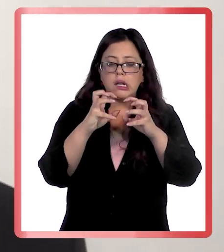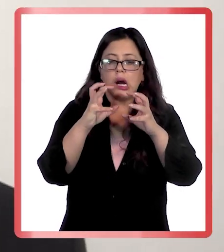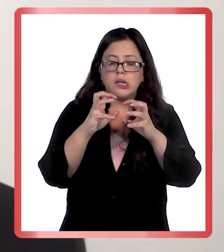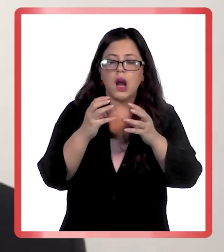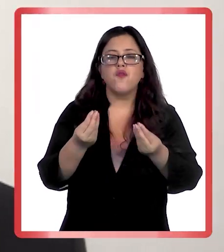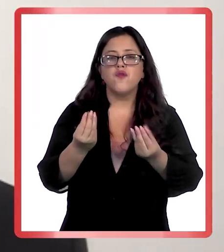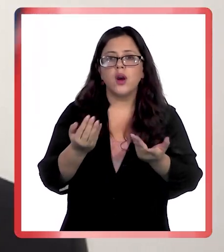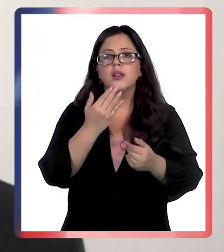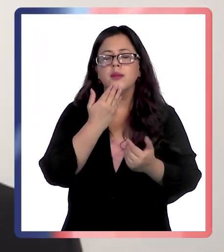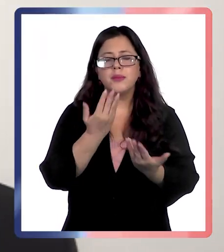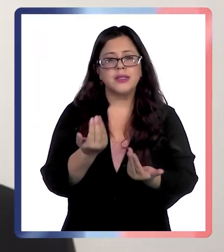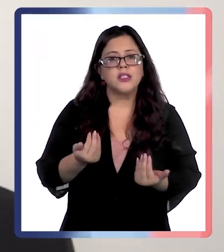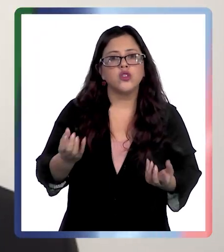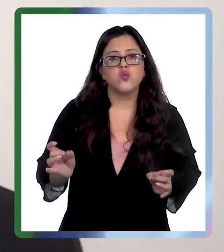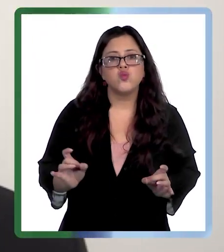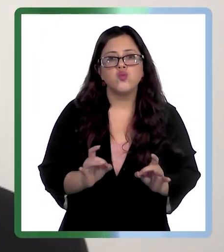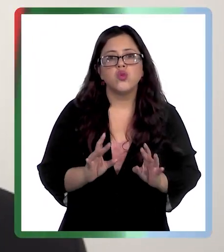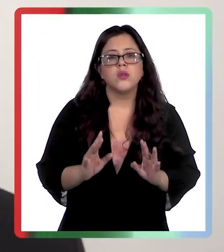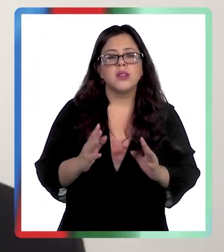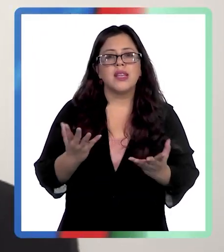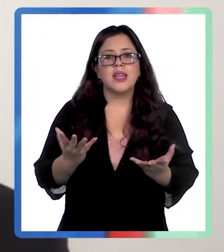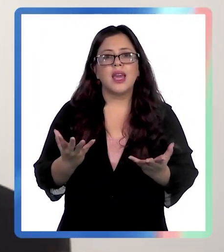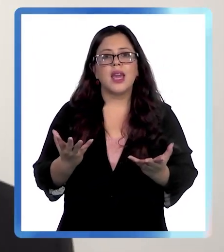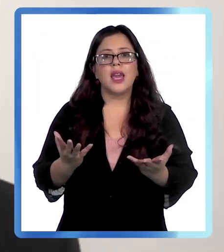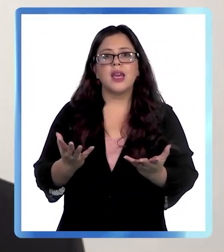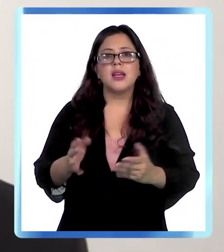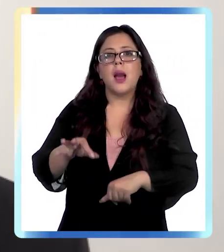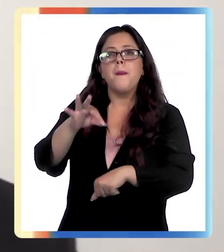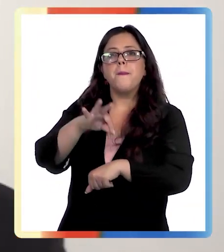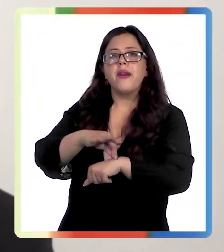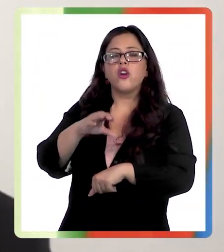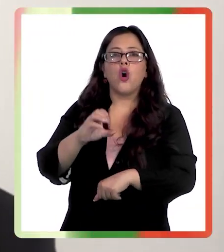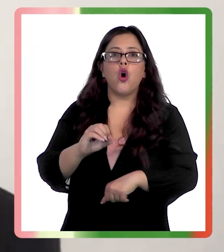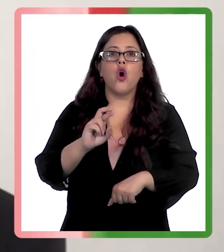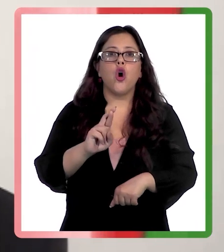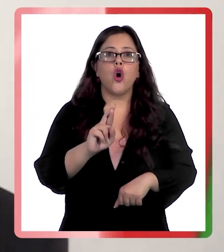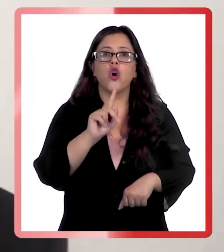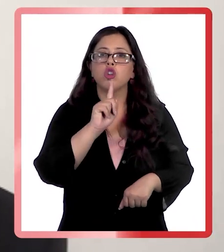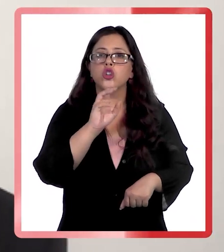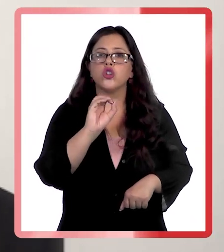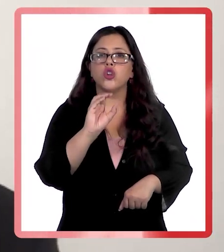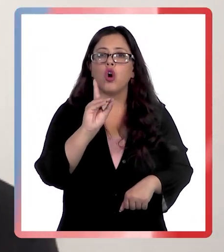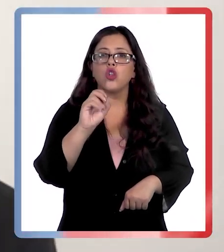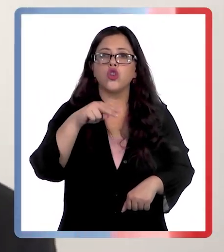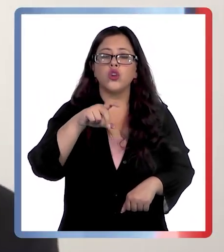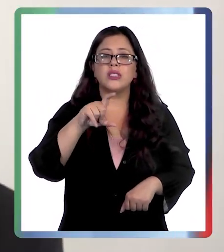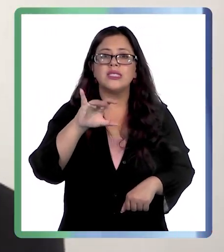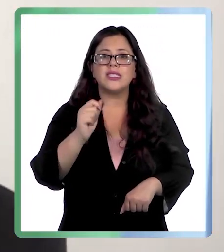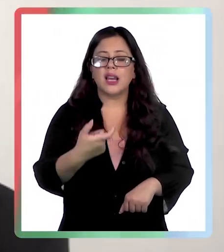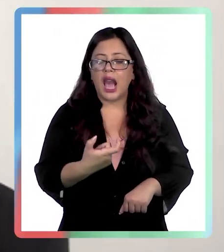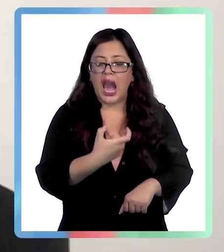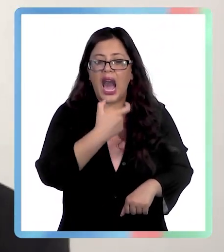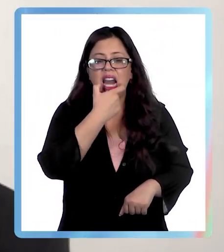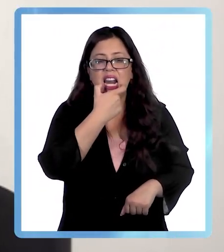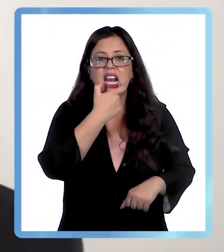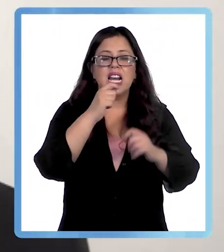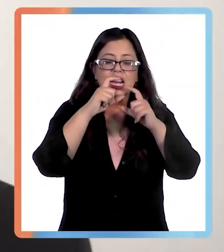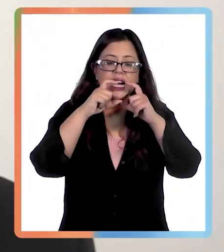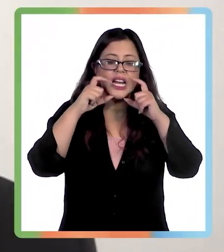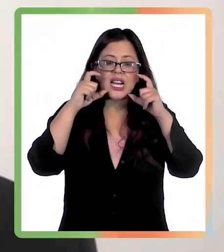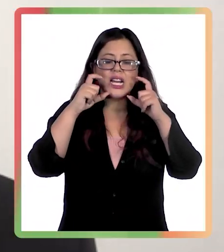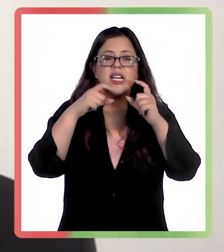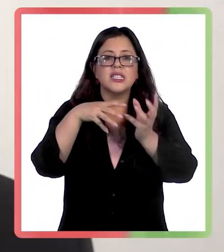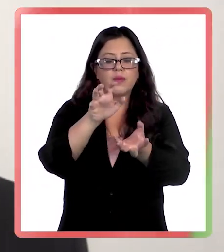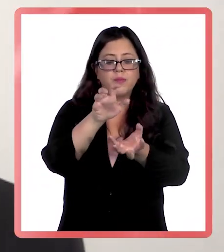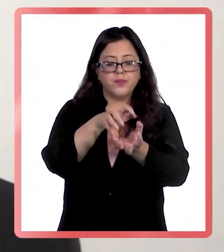mordida A lo mejor Necesito una ortodoncia Para alinear mi mordida y tener contactos